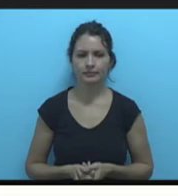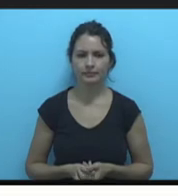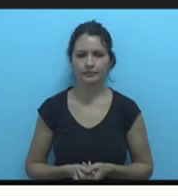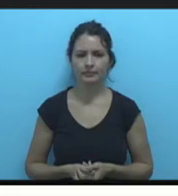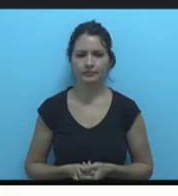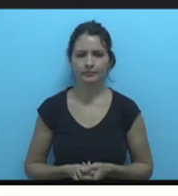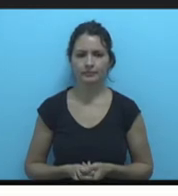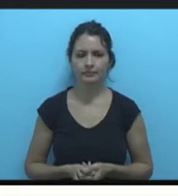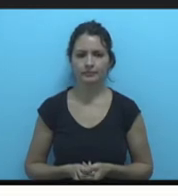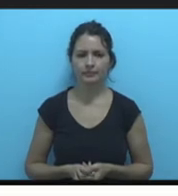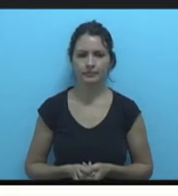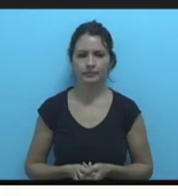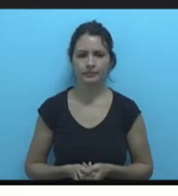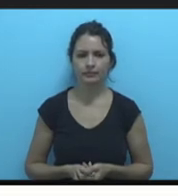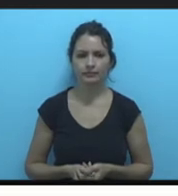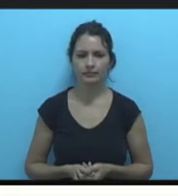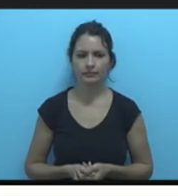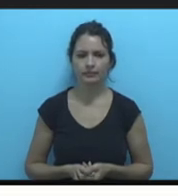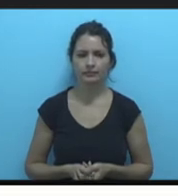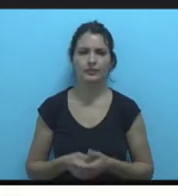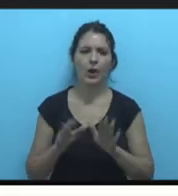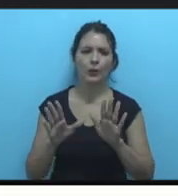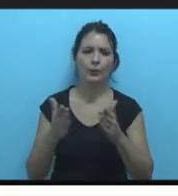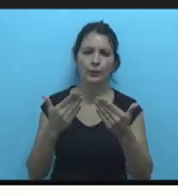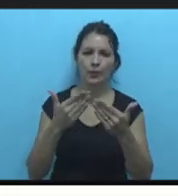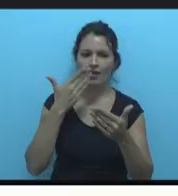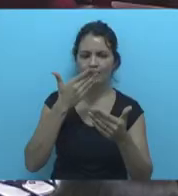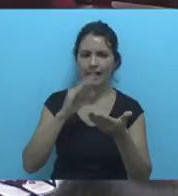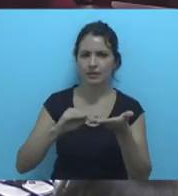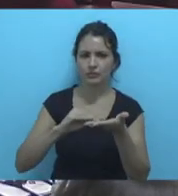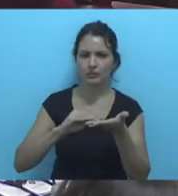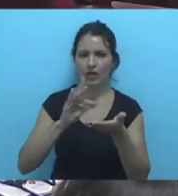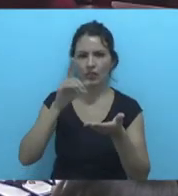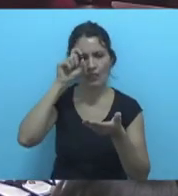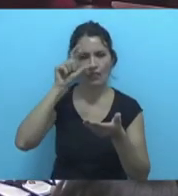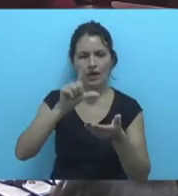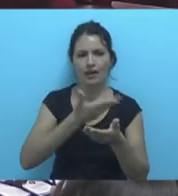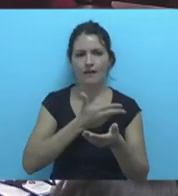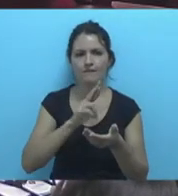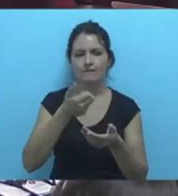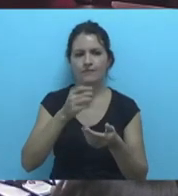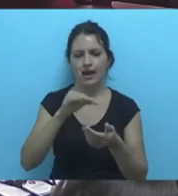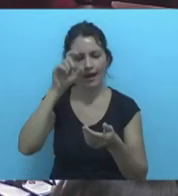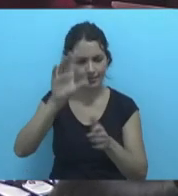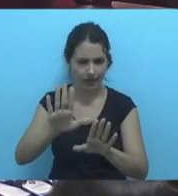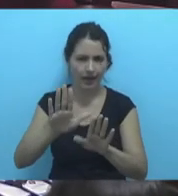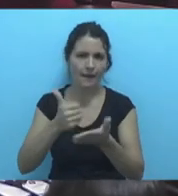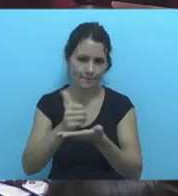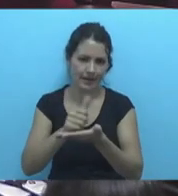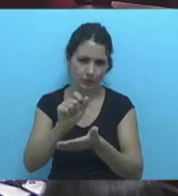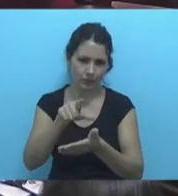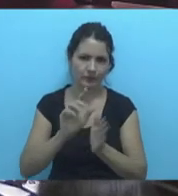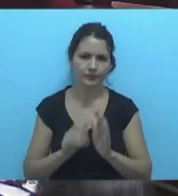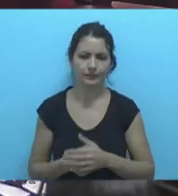Si está de acuerdo, diputada, le damos la palabra al diputado del FRADE y a continuación usted puede hacer uso de la palabra. Gracias. Diputado